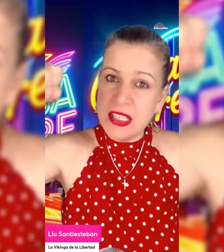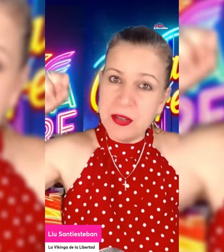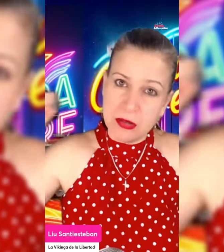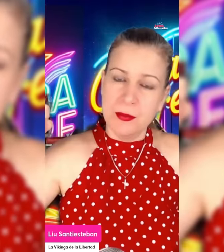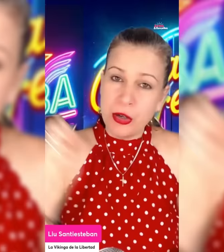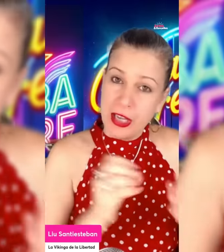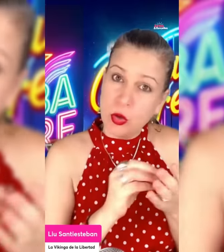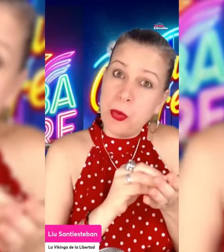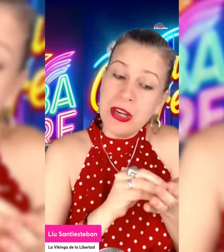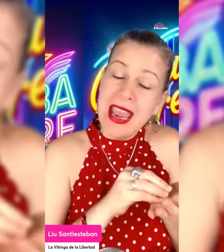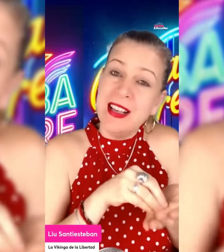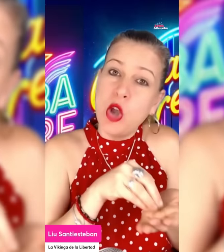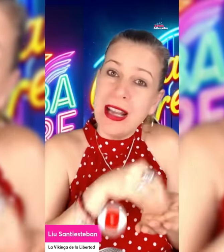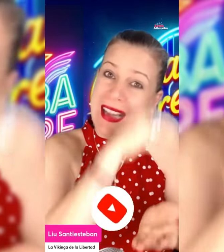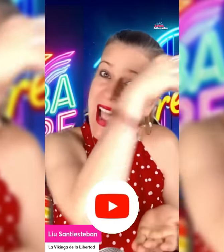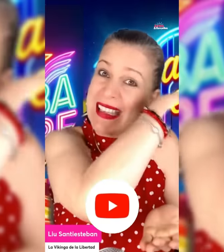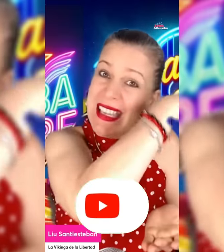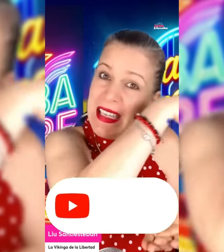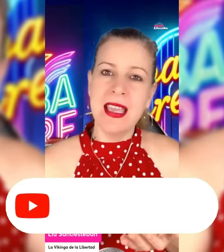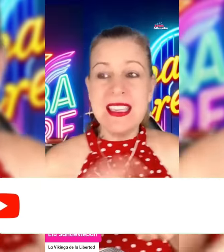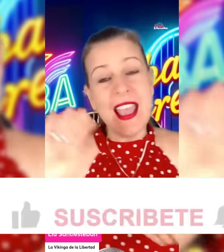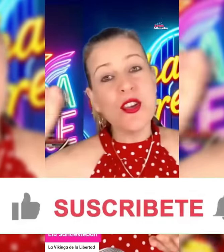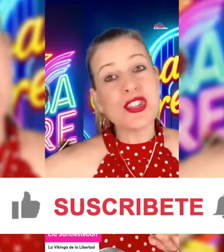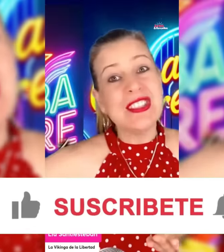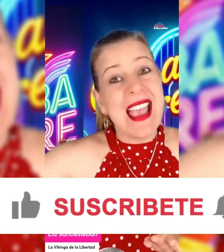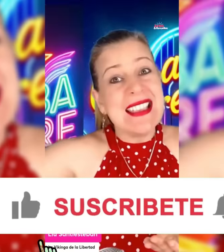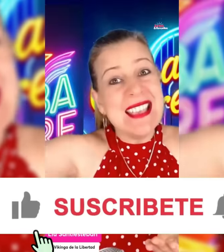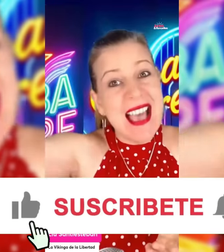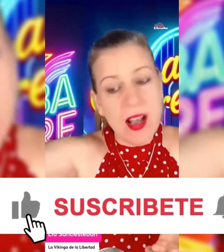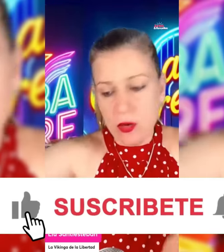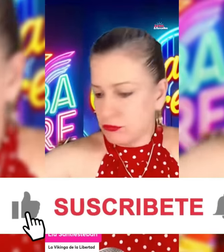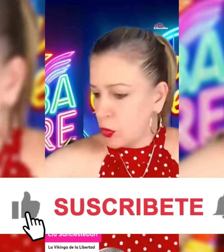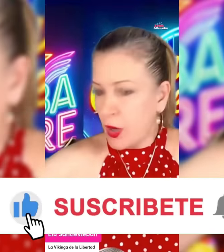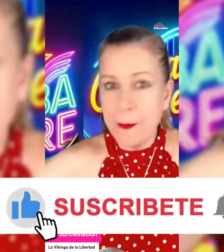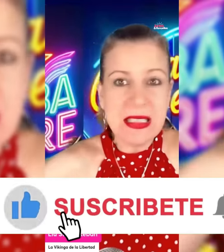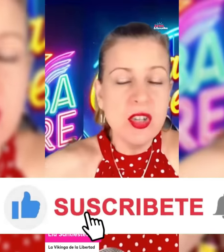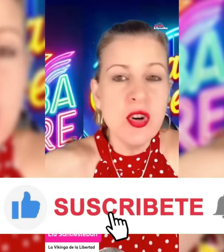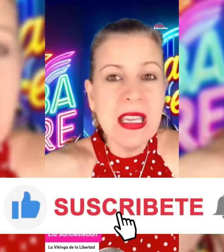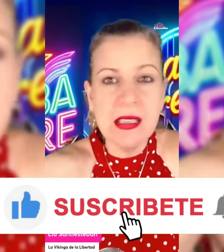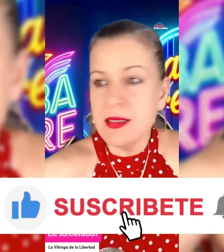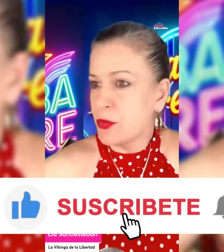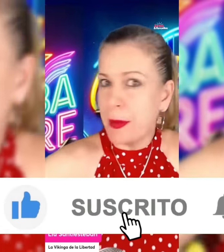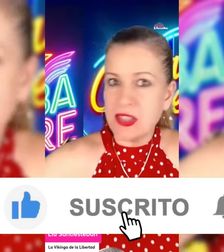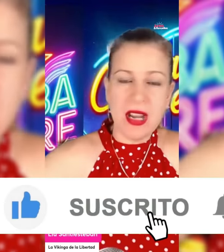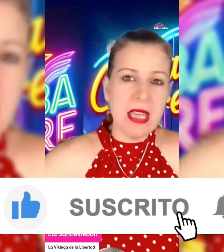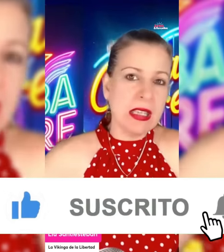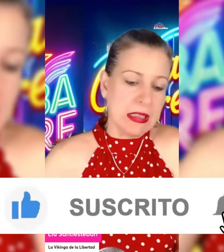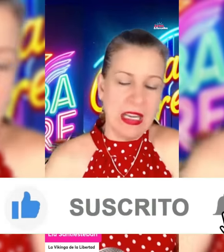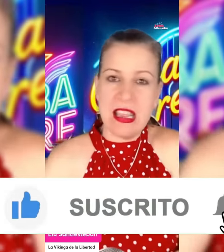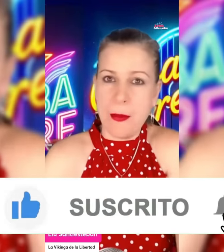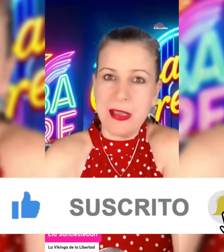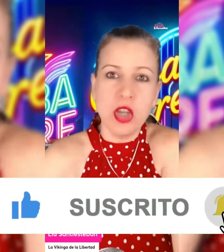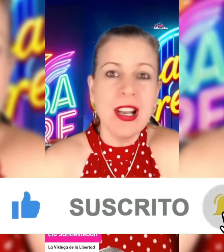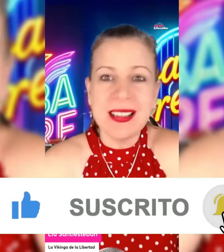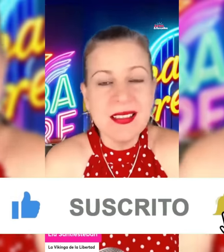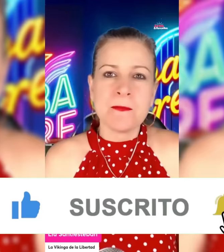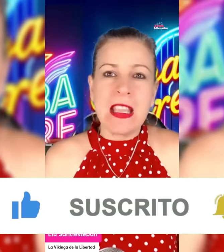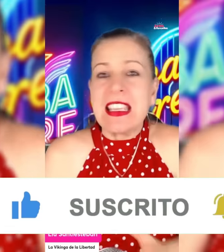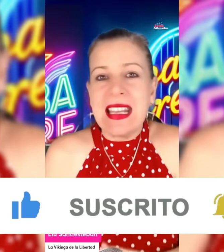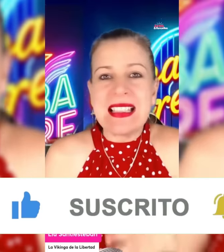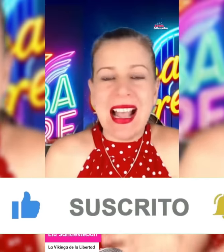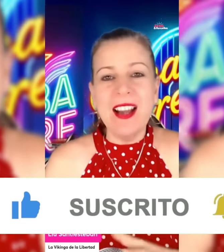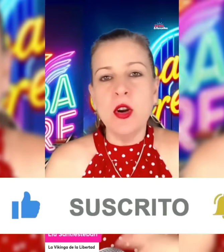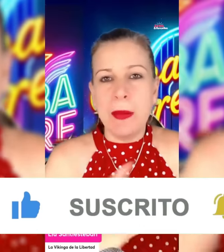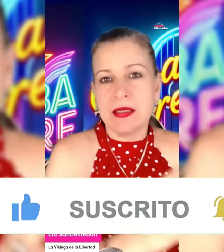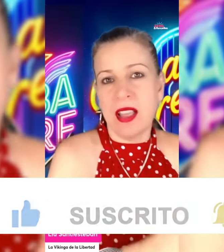el efectivo, porque tú pones el dólar aquí y ellos de allá, un campesino X, una persona X que tiene 10 mil dólares